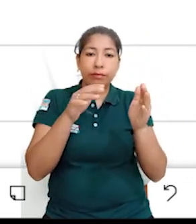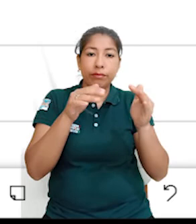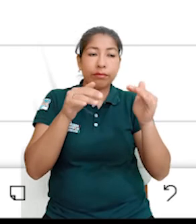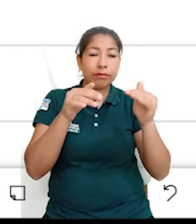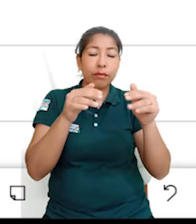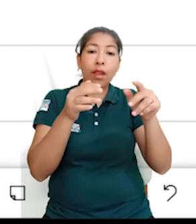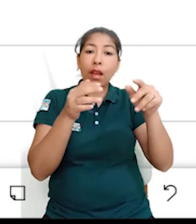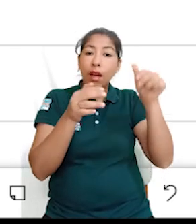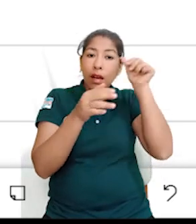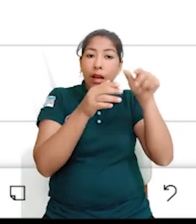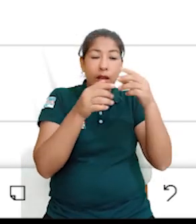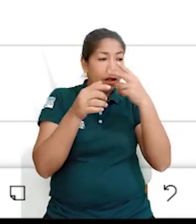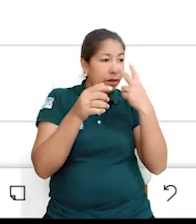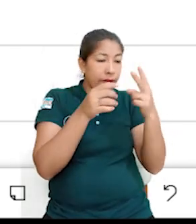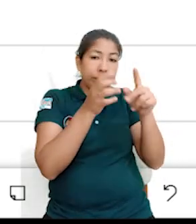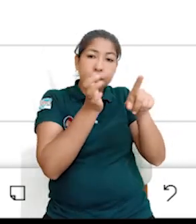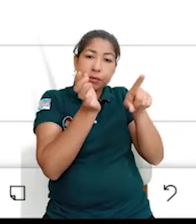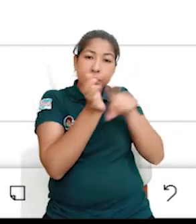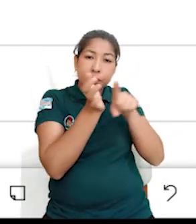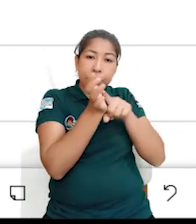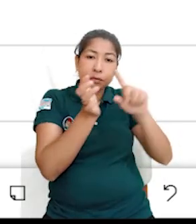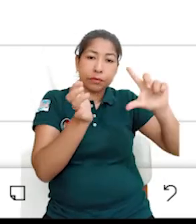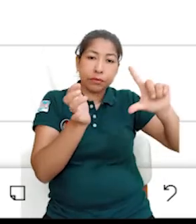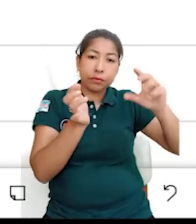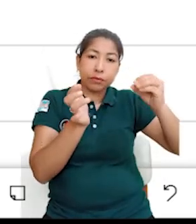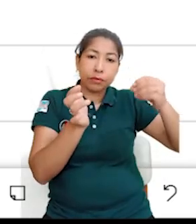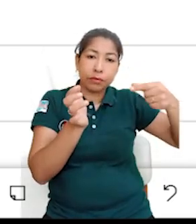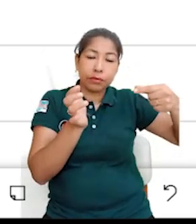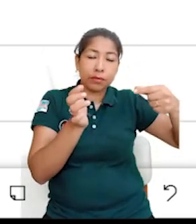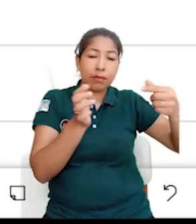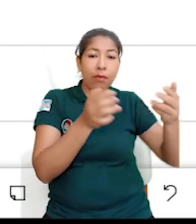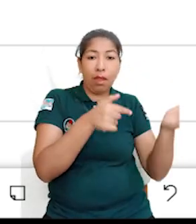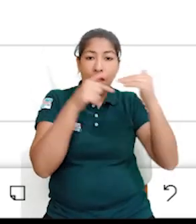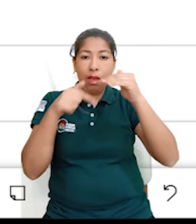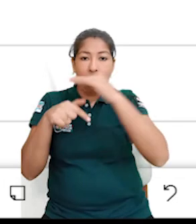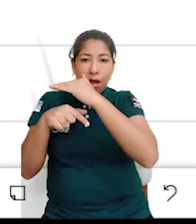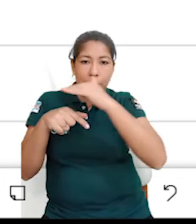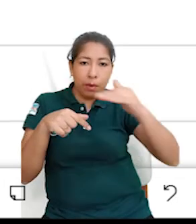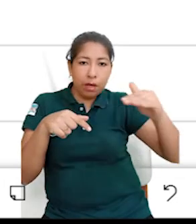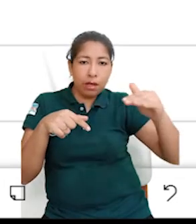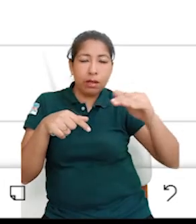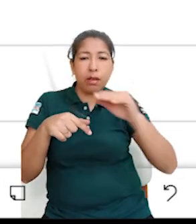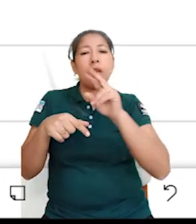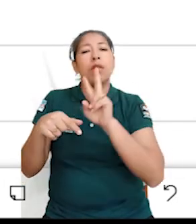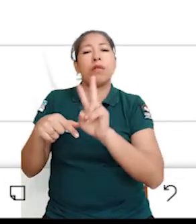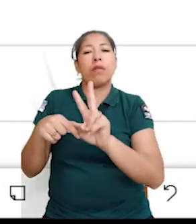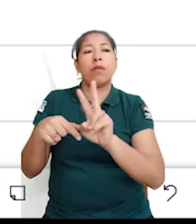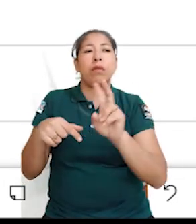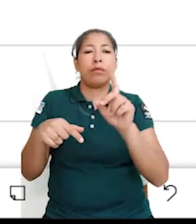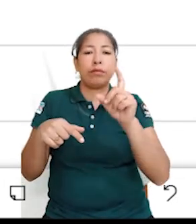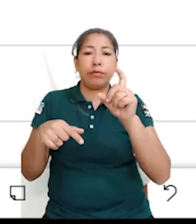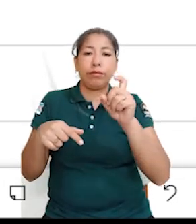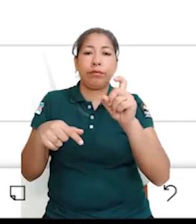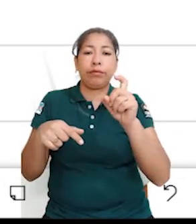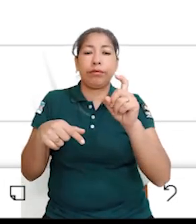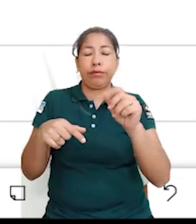tercer logaritmo, que está restando, su argumento pasa a una división. Es decir, 2x lo